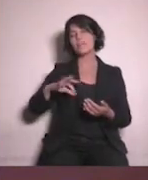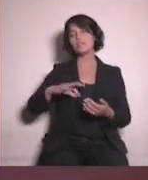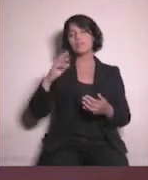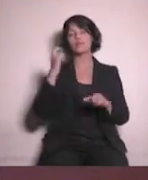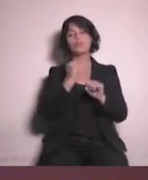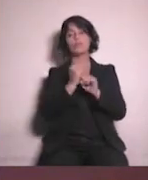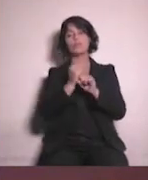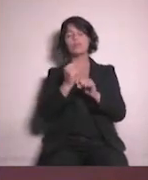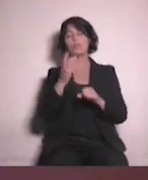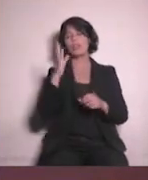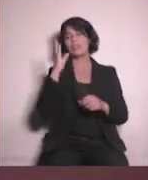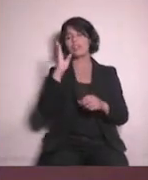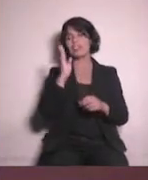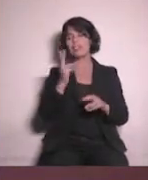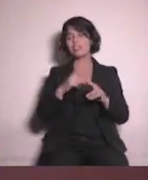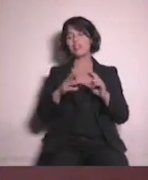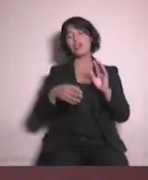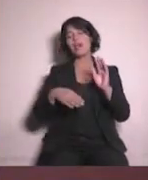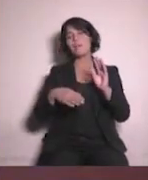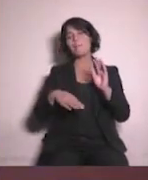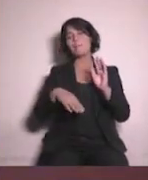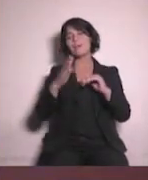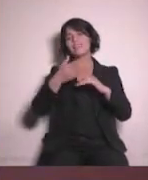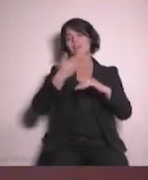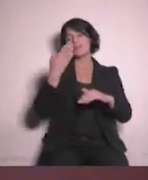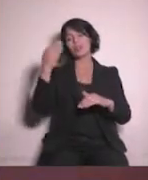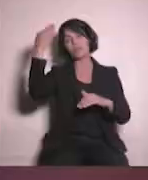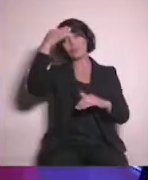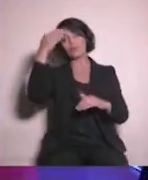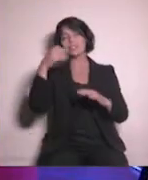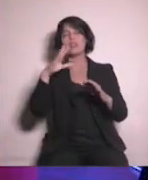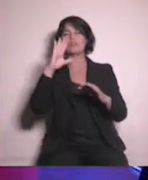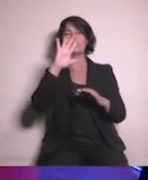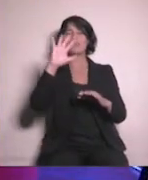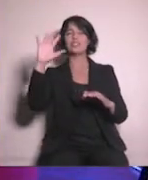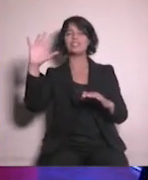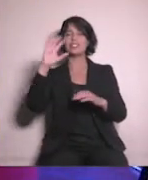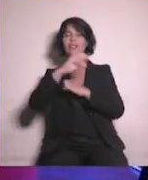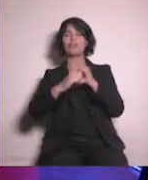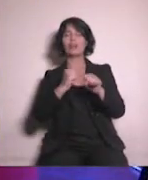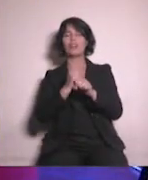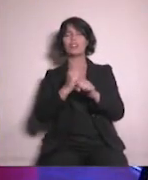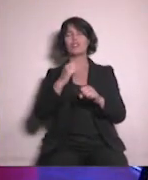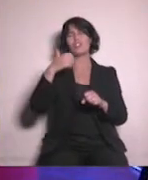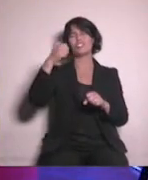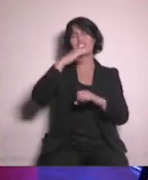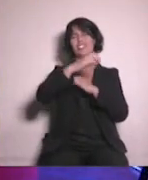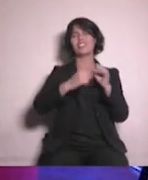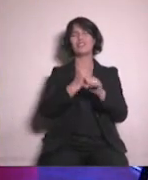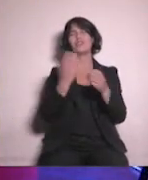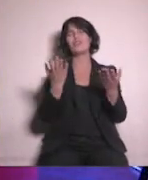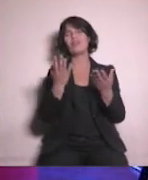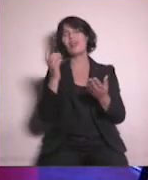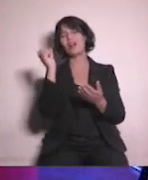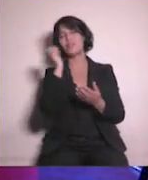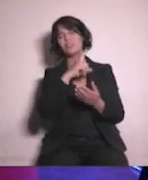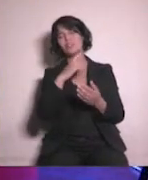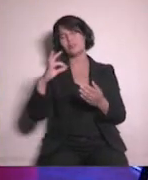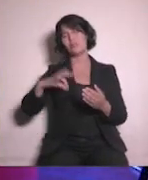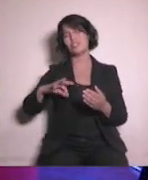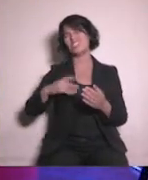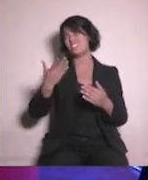hacerla lo más temprano posible, preocuparse a los 55, a los 60 años de cómo hacer la pensión. Ya es